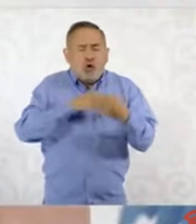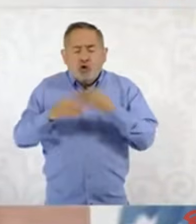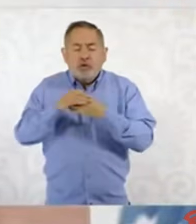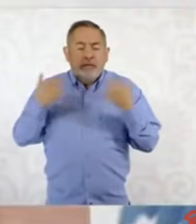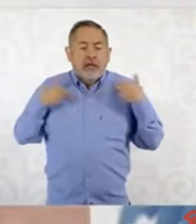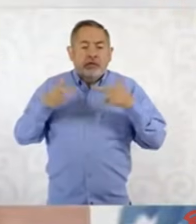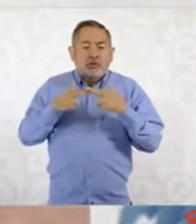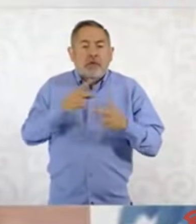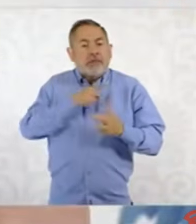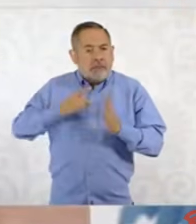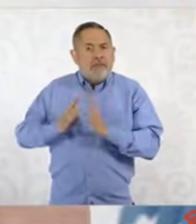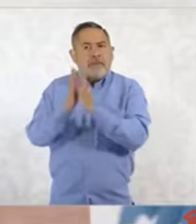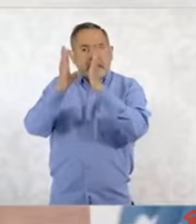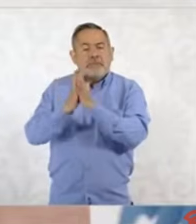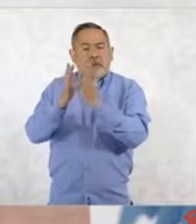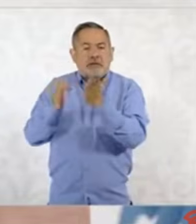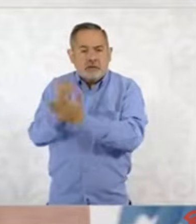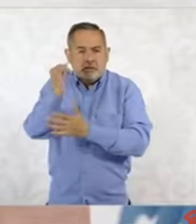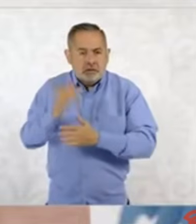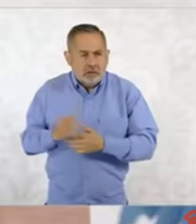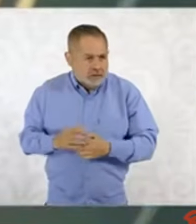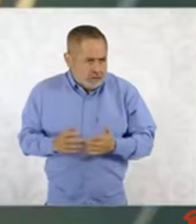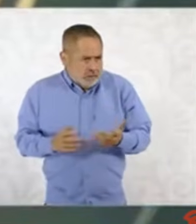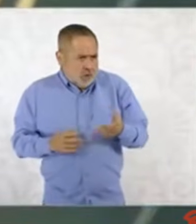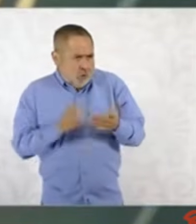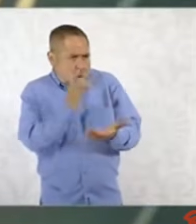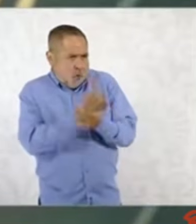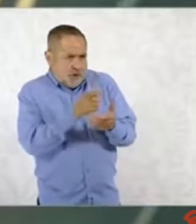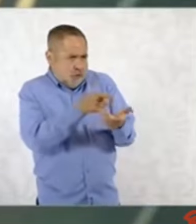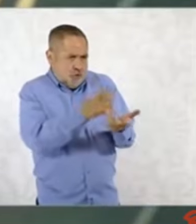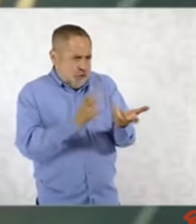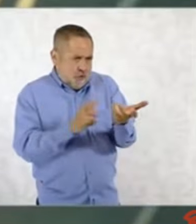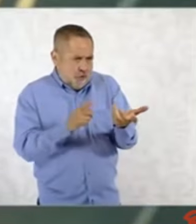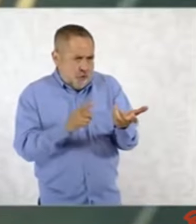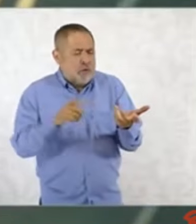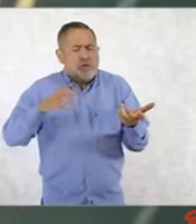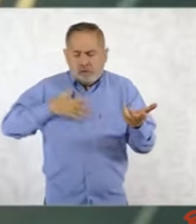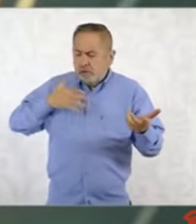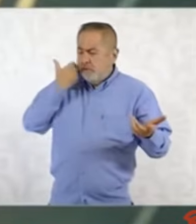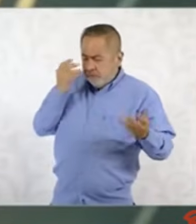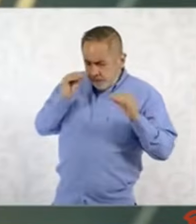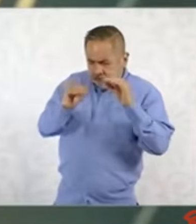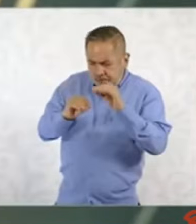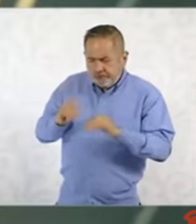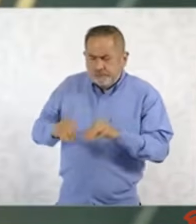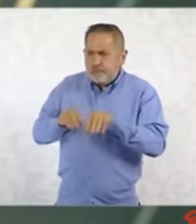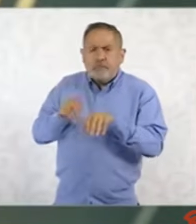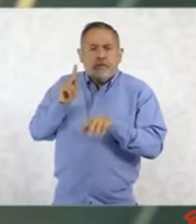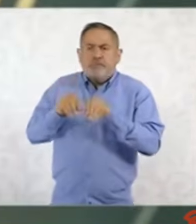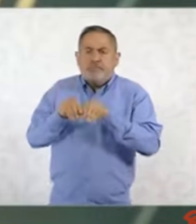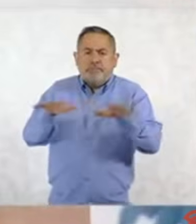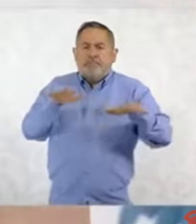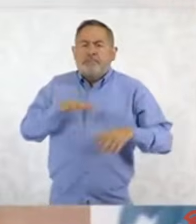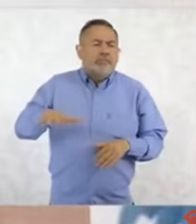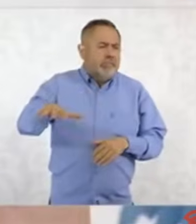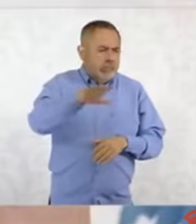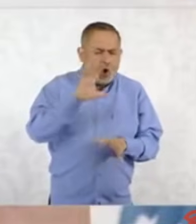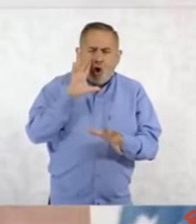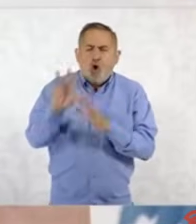Por eso ya anunciamos, es nuestro plan de trabajo que vamos a